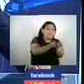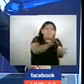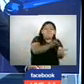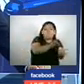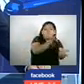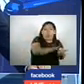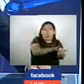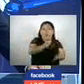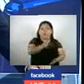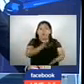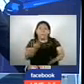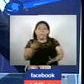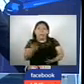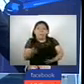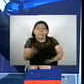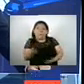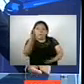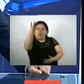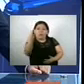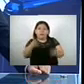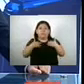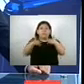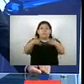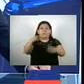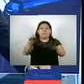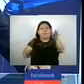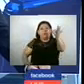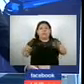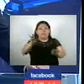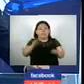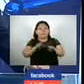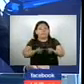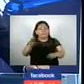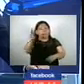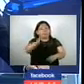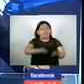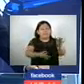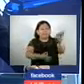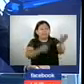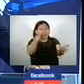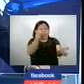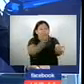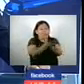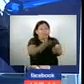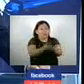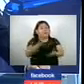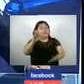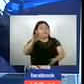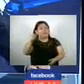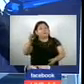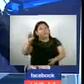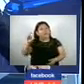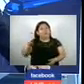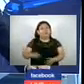próximos días su audiencia preliminar. Este martes, mientras tanto, la Fiscalía presentó más pruebas en su contra.